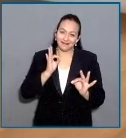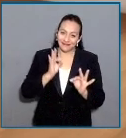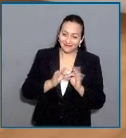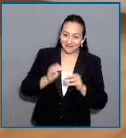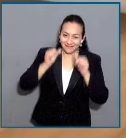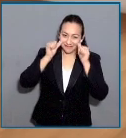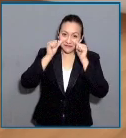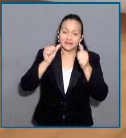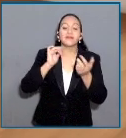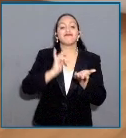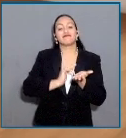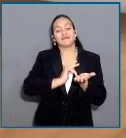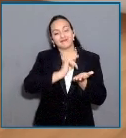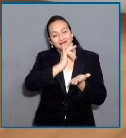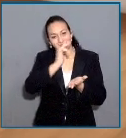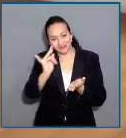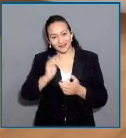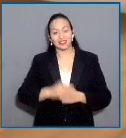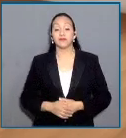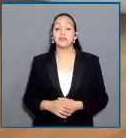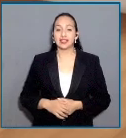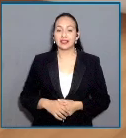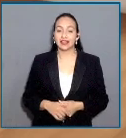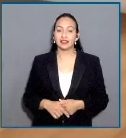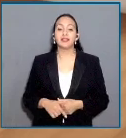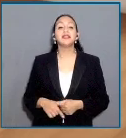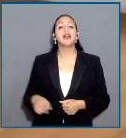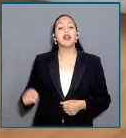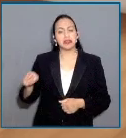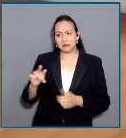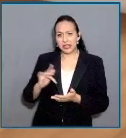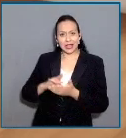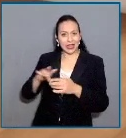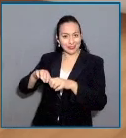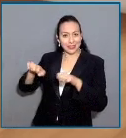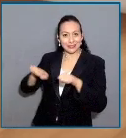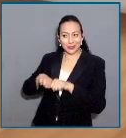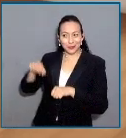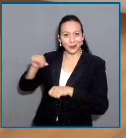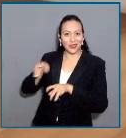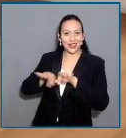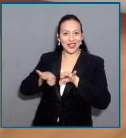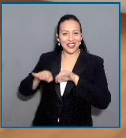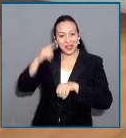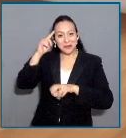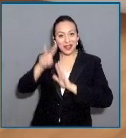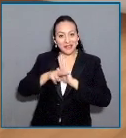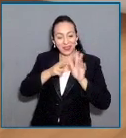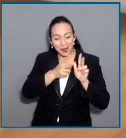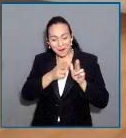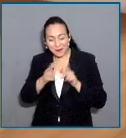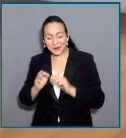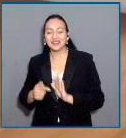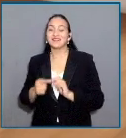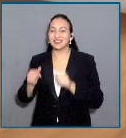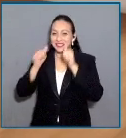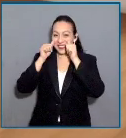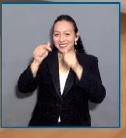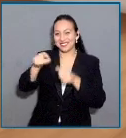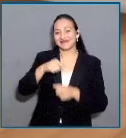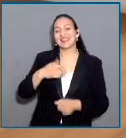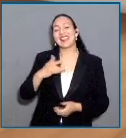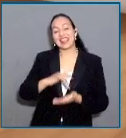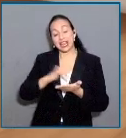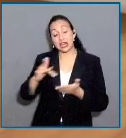Soy Laura Murillo y en nombre de todo el equipo que hace posible este esfuerzo informativo, agradezco su interés. Lo invito a mantenerse